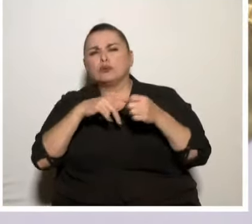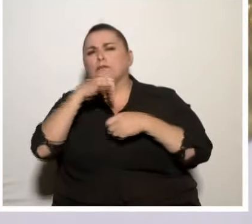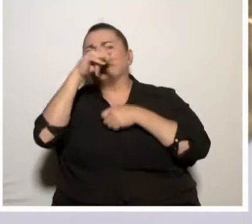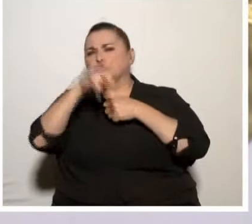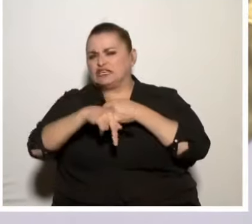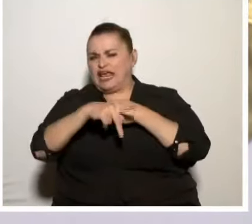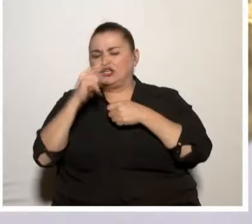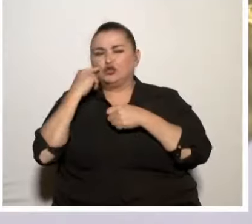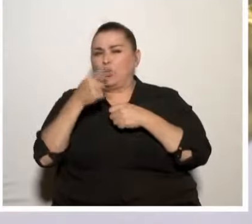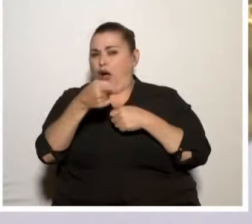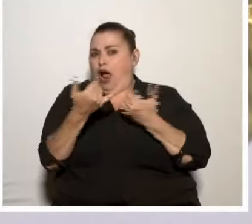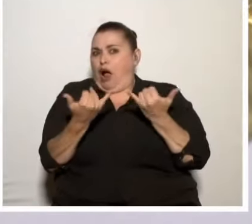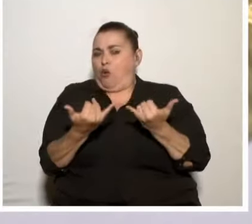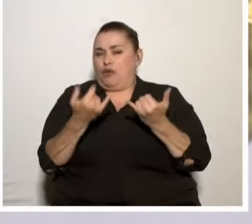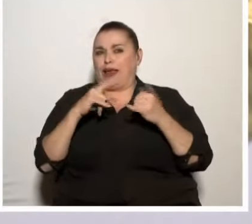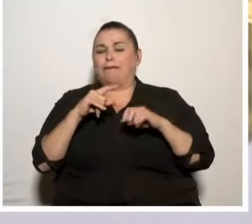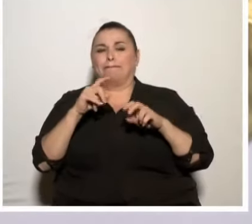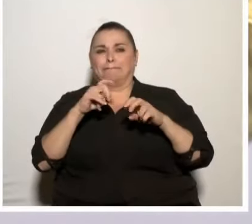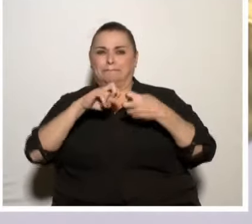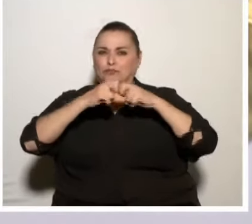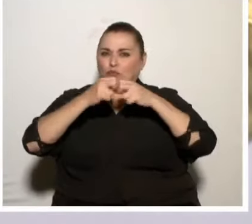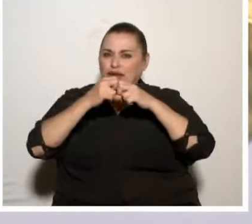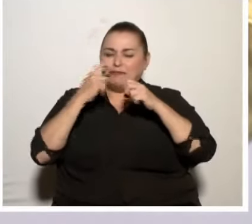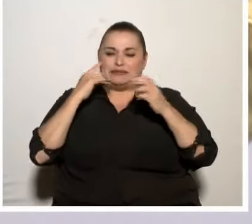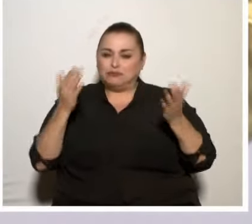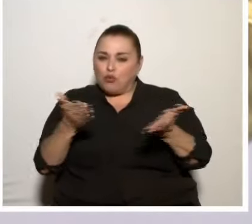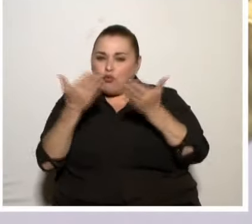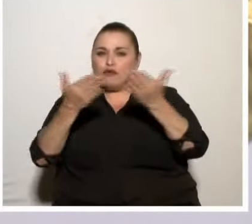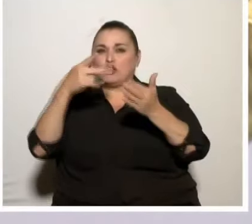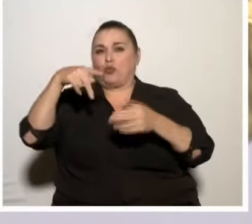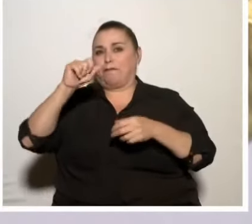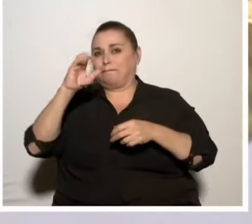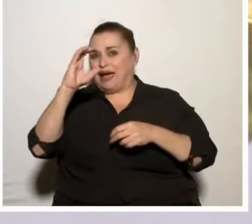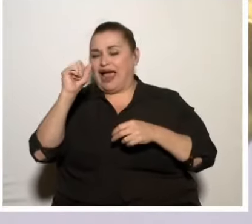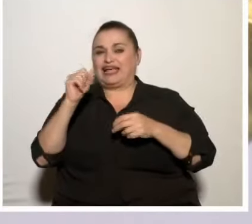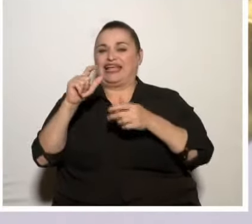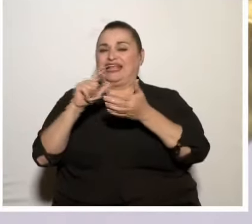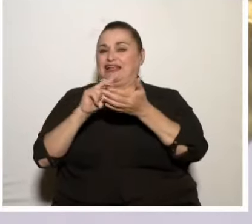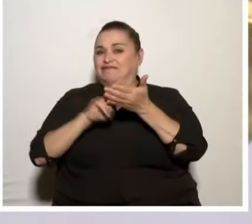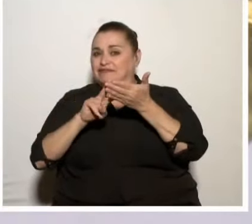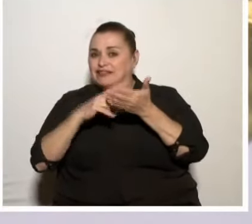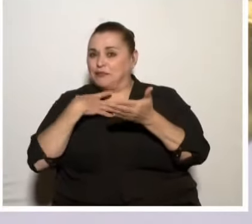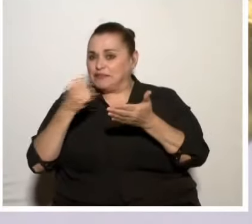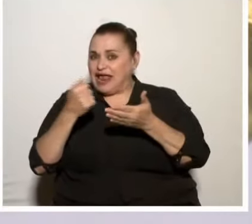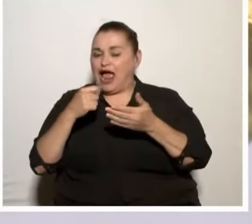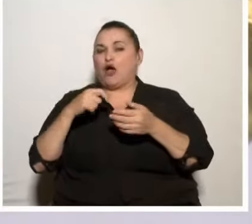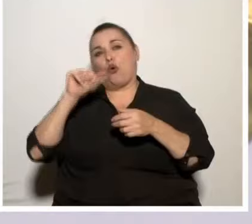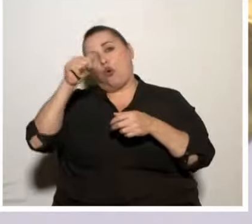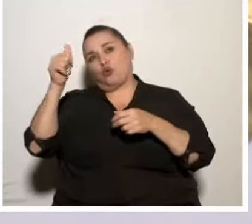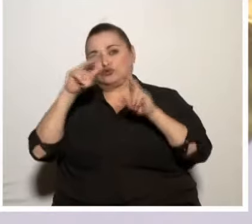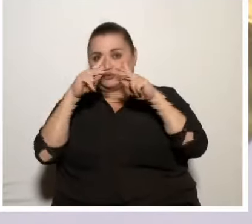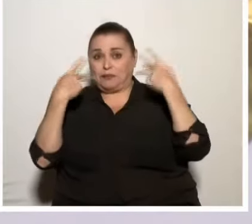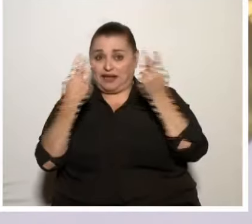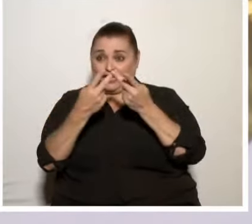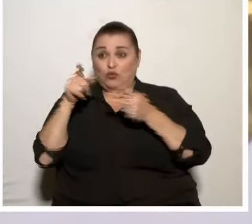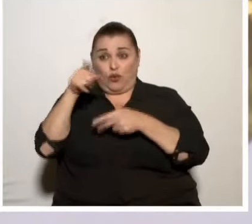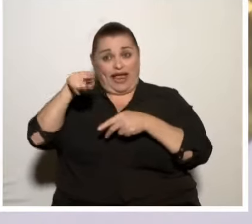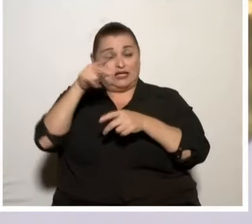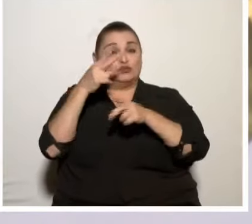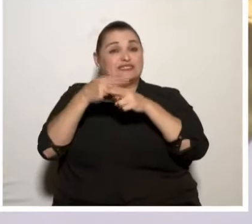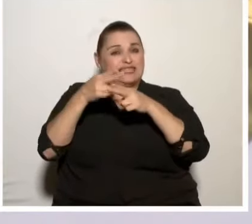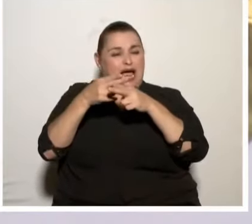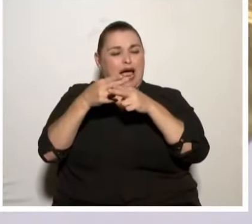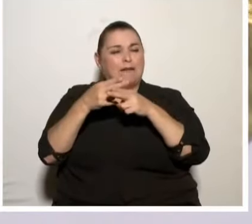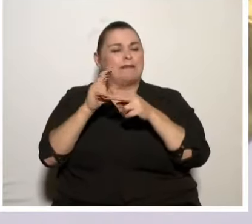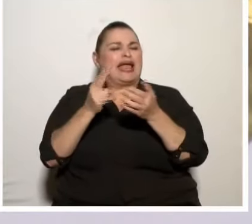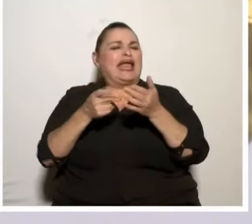alguna polémica, promovido por el PAC, promovido por Liberación Nacional y otros partidos que mencionaré más adelante, y me refiero al que ellos llaman impuesto a las casas